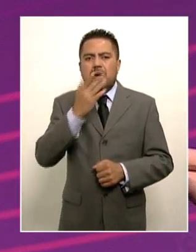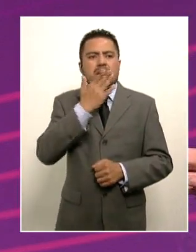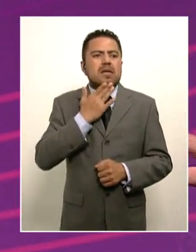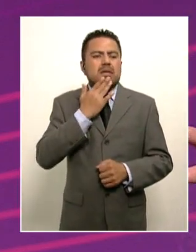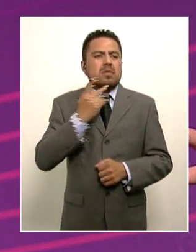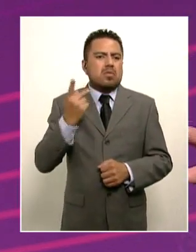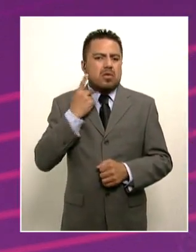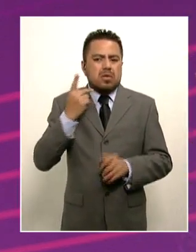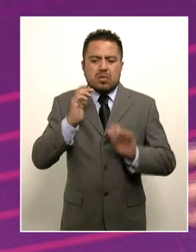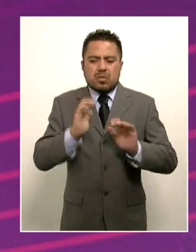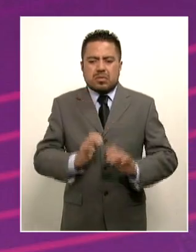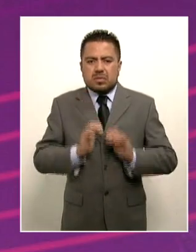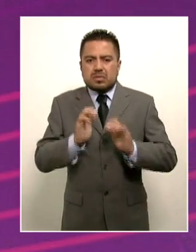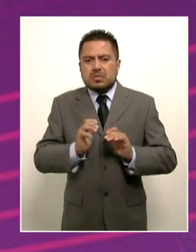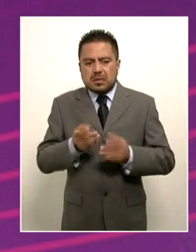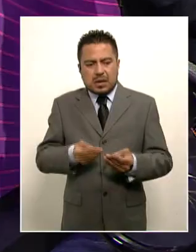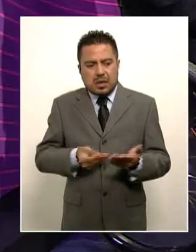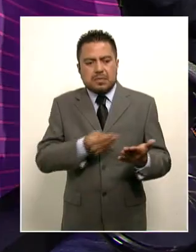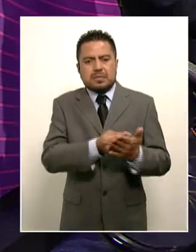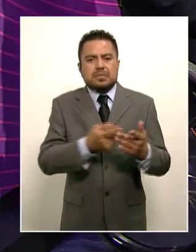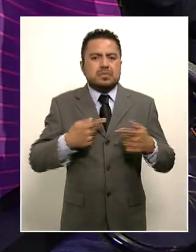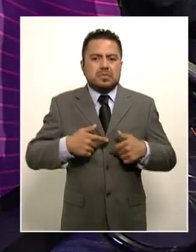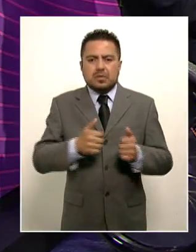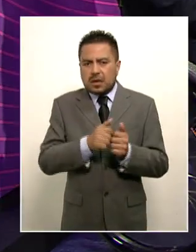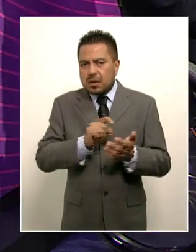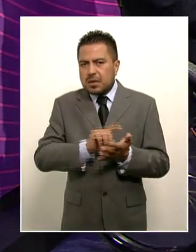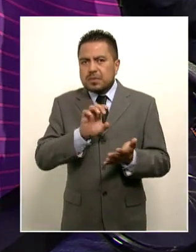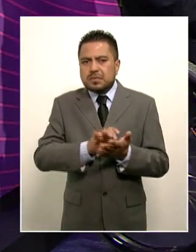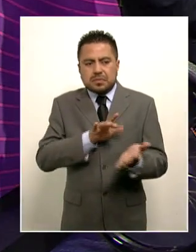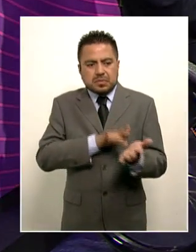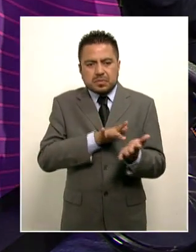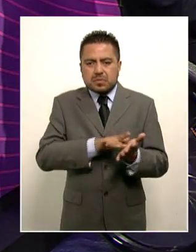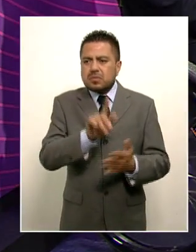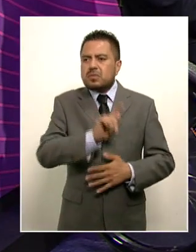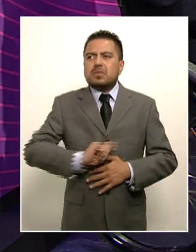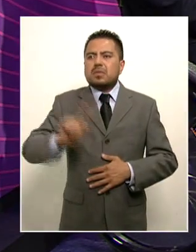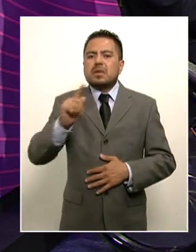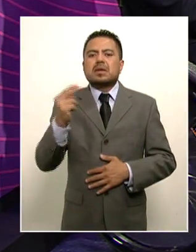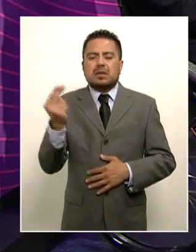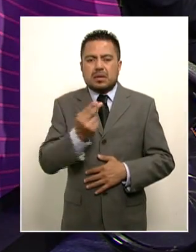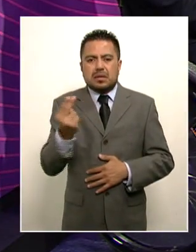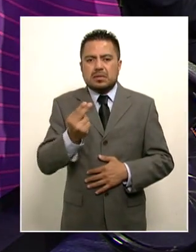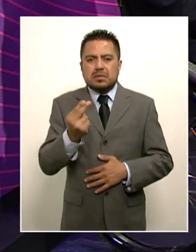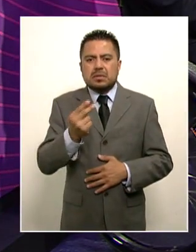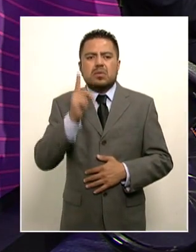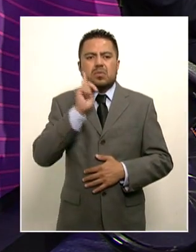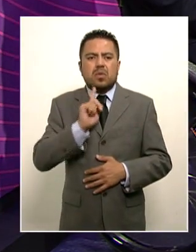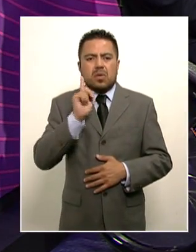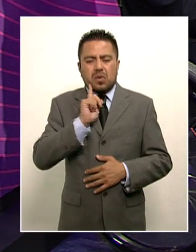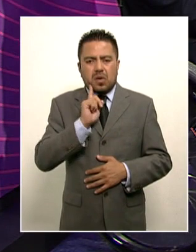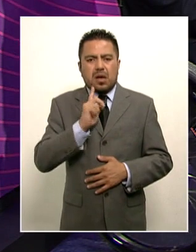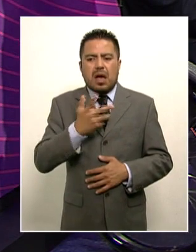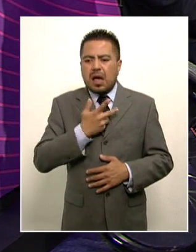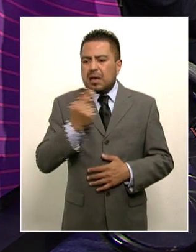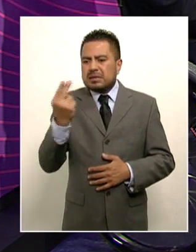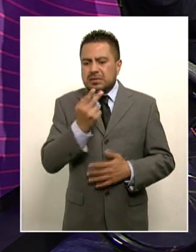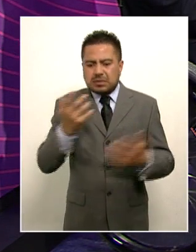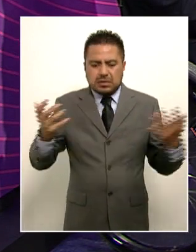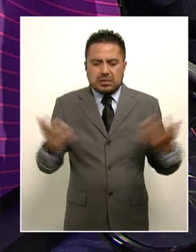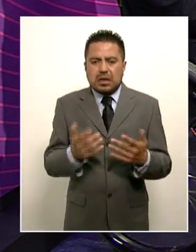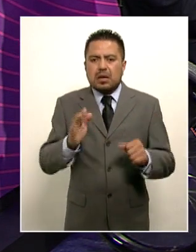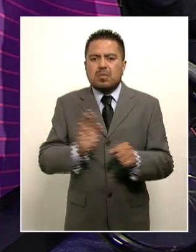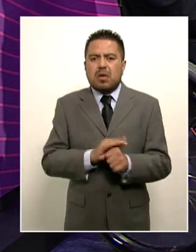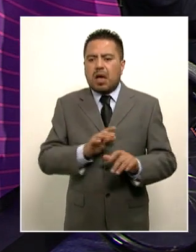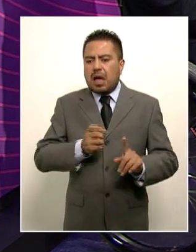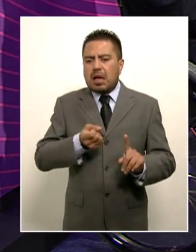de cuidado que le dé a la persona con discapacidad el apoyo profesional que requiere y a la mujer que lo tiene que hacer porque el rol de